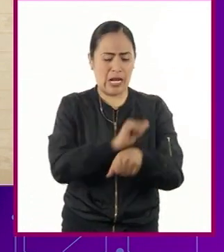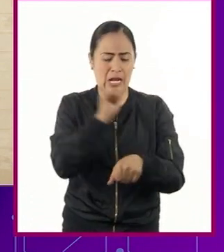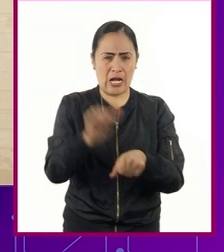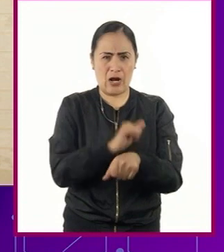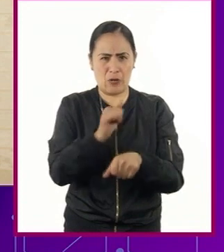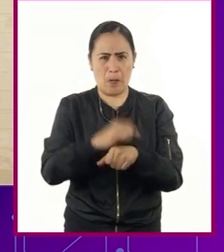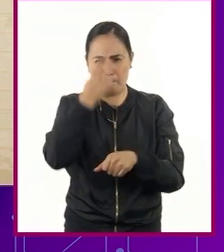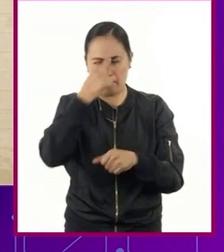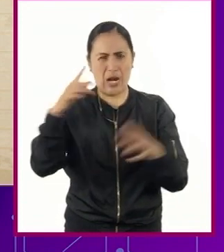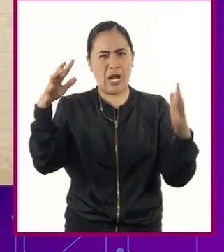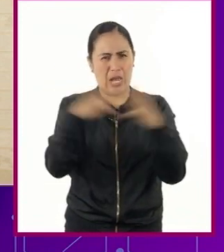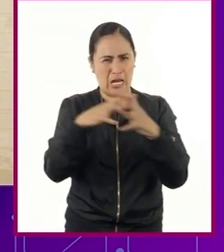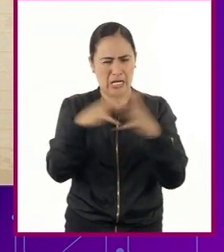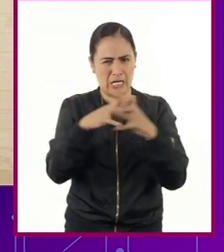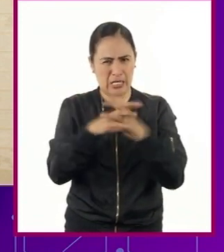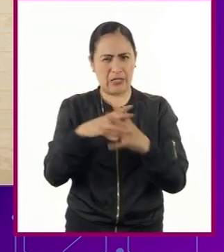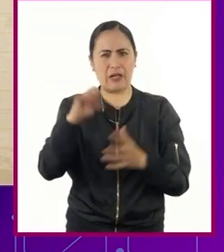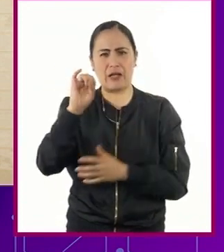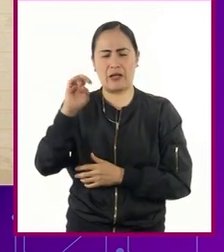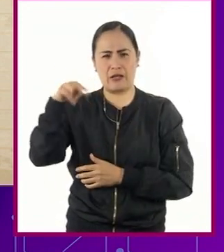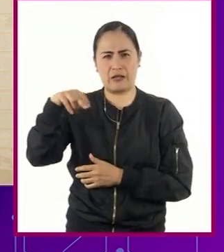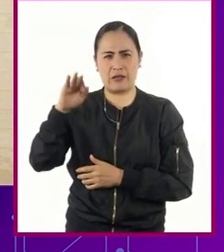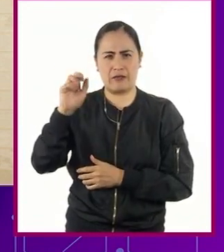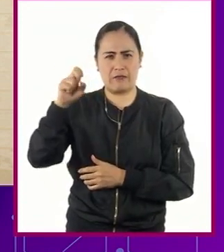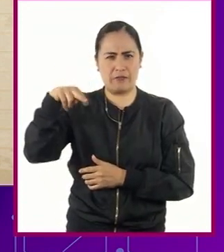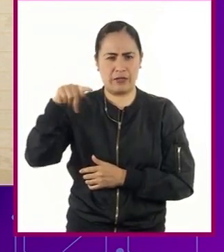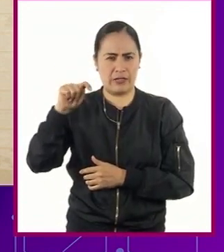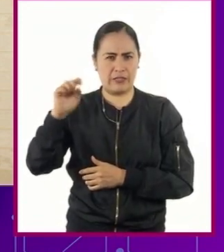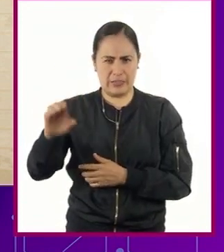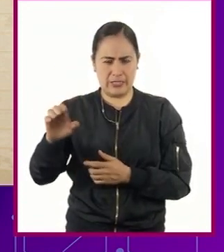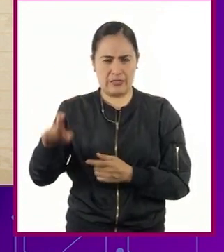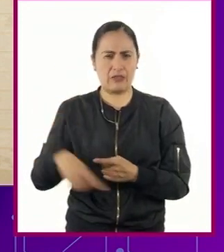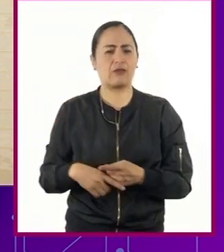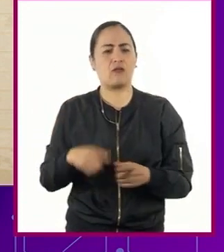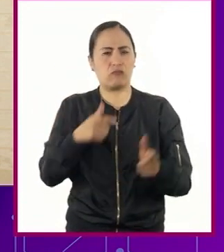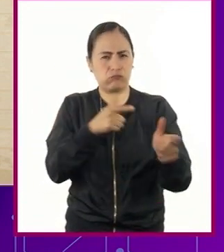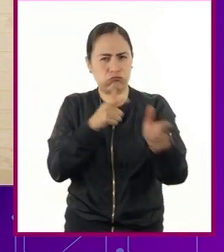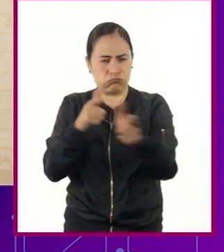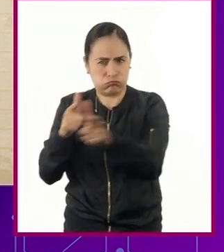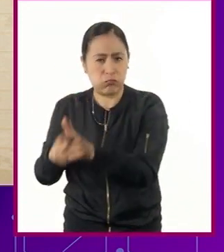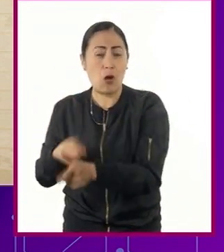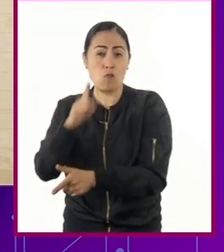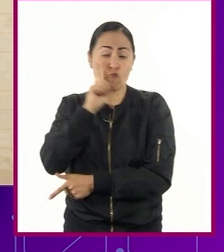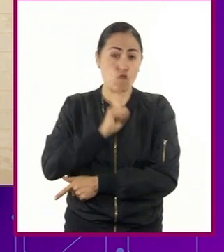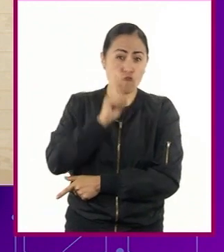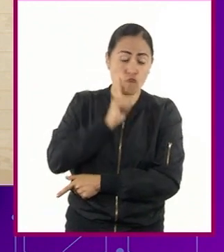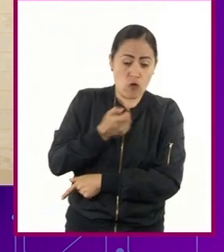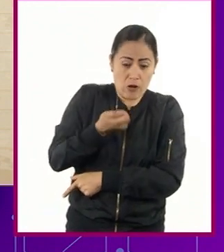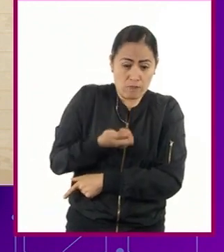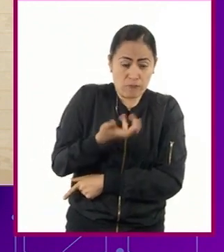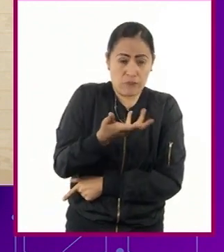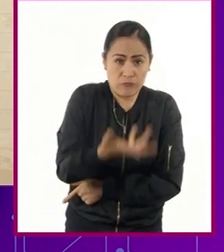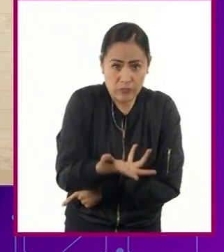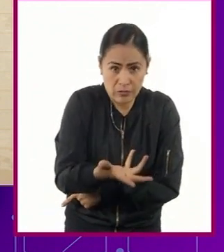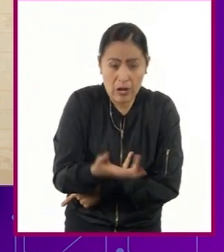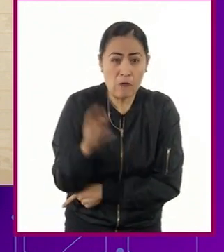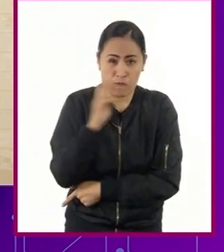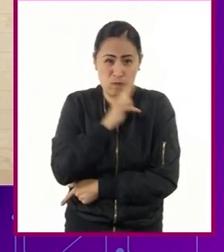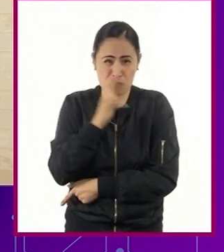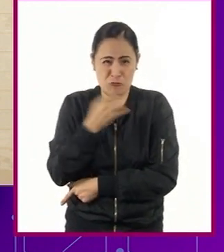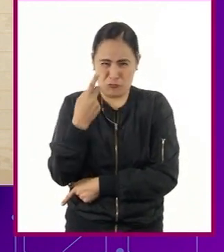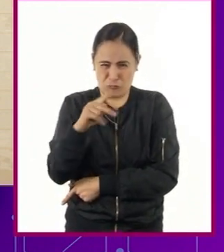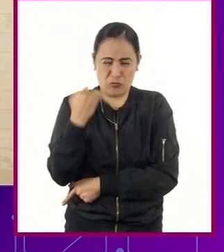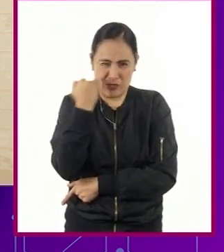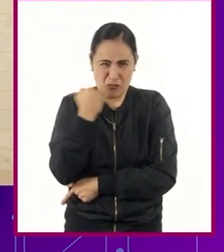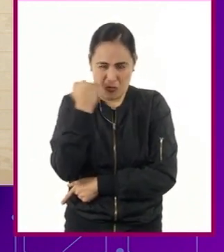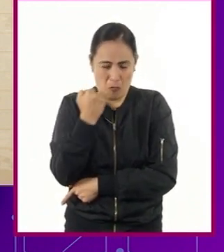combate, infante de guerra o francotirador no utilizaban el género femenino en el idioma ruso.